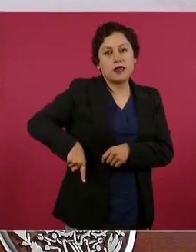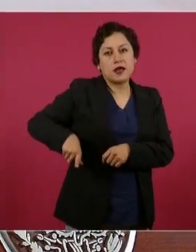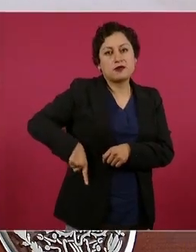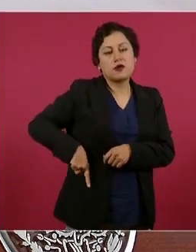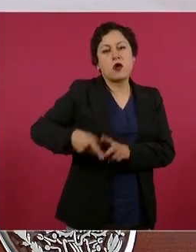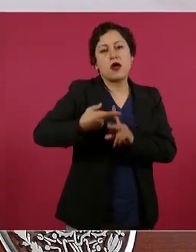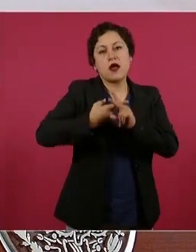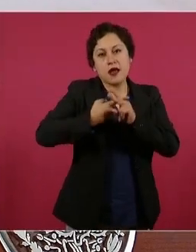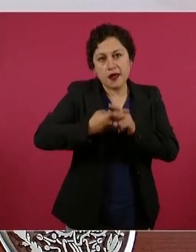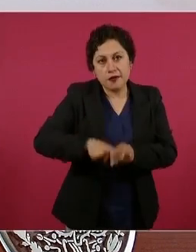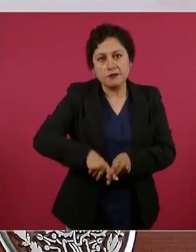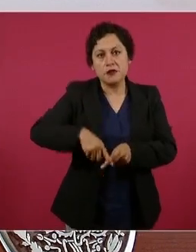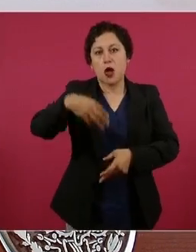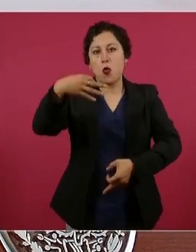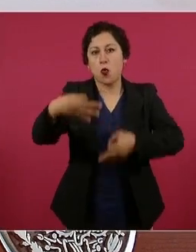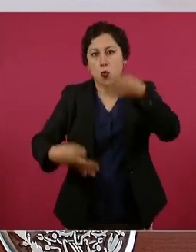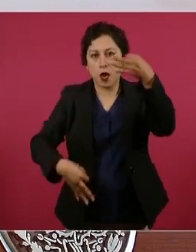contribuyentes